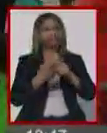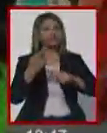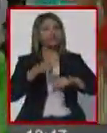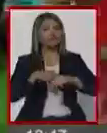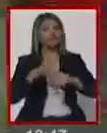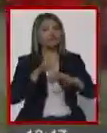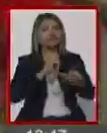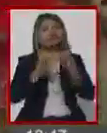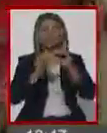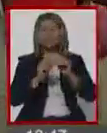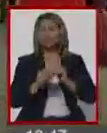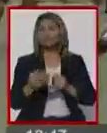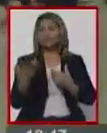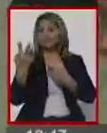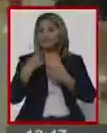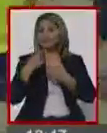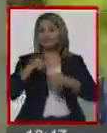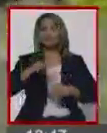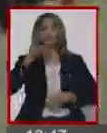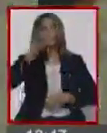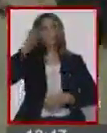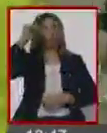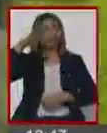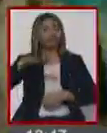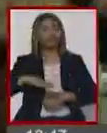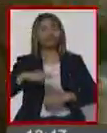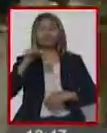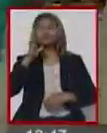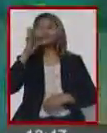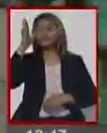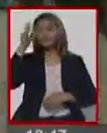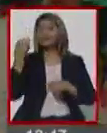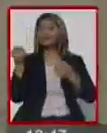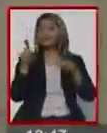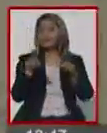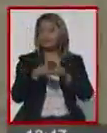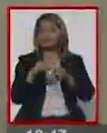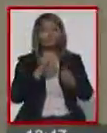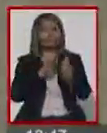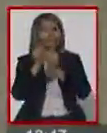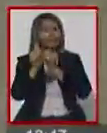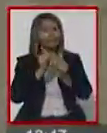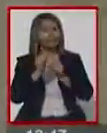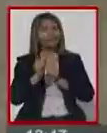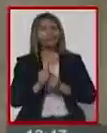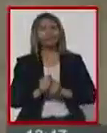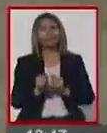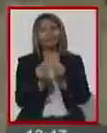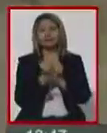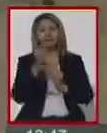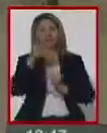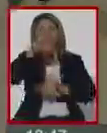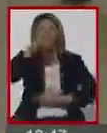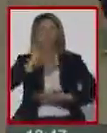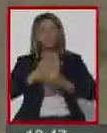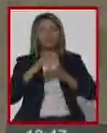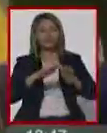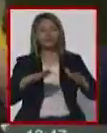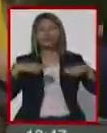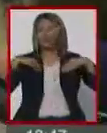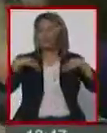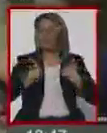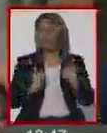momento deportivo que involucró a grandes y chicos. Las mamás fueron parte de la competencia junto a sus niños.